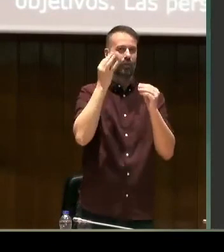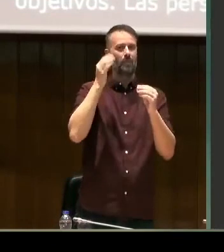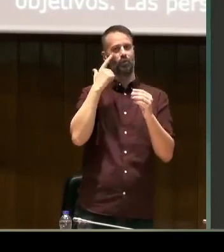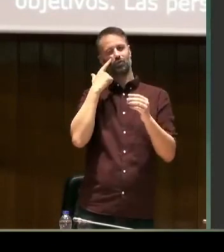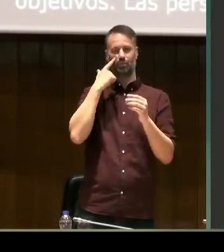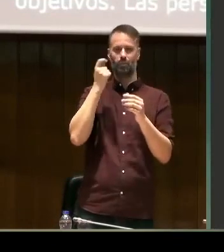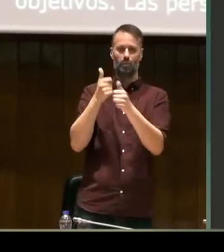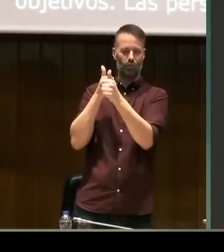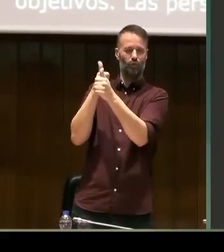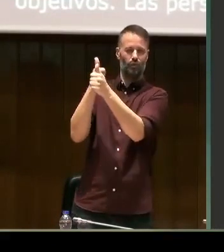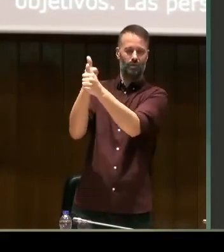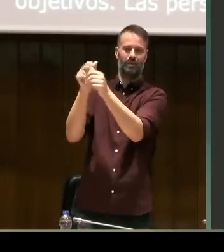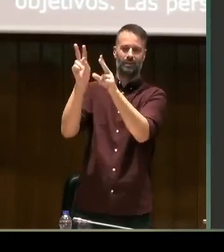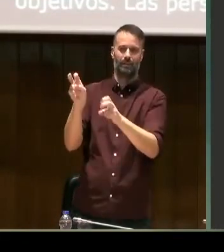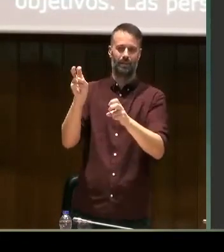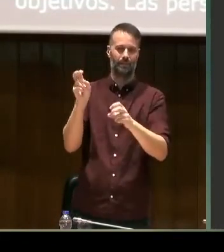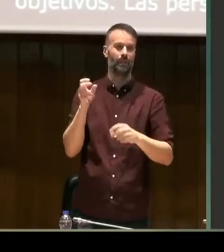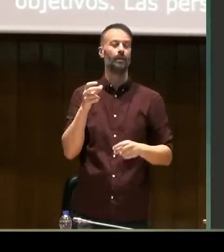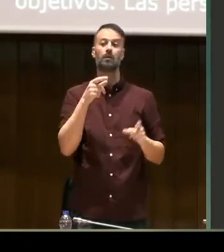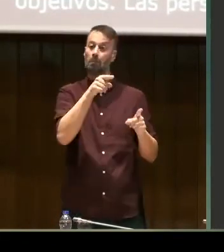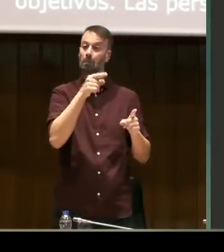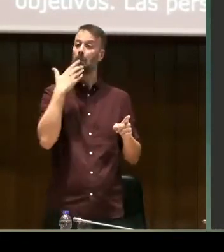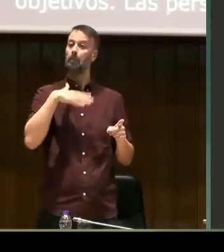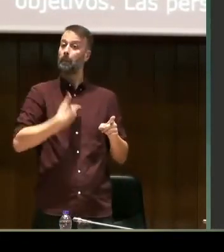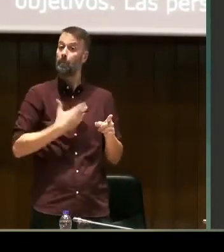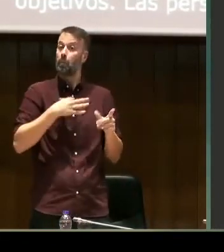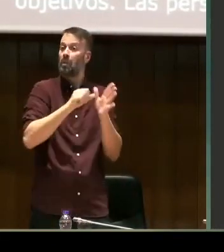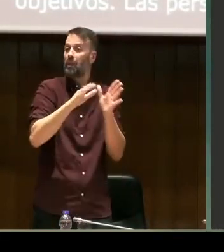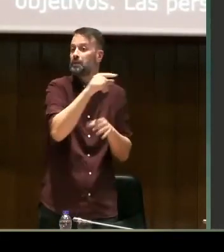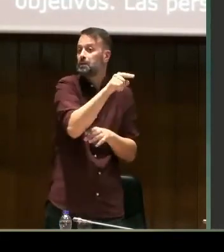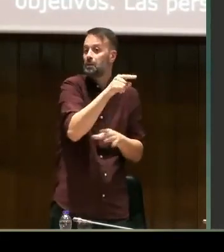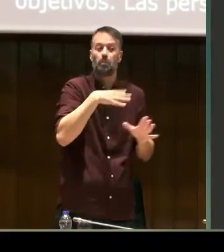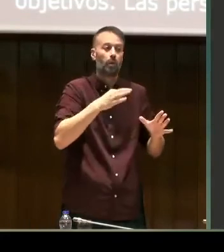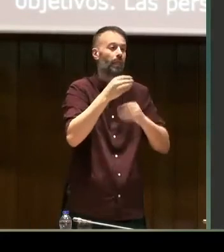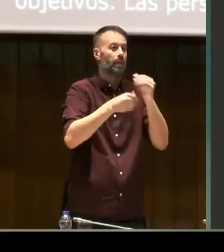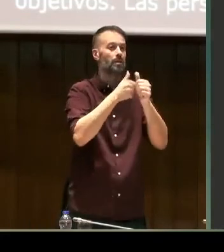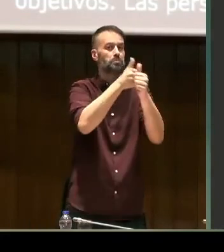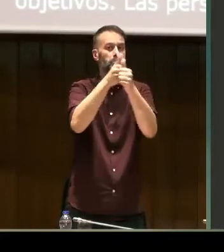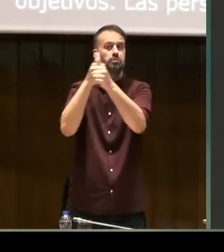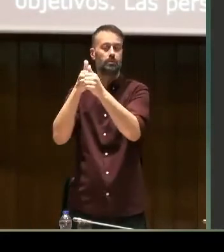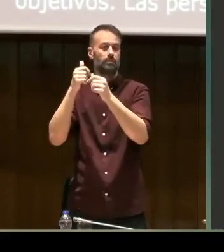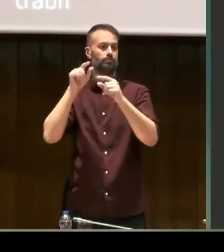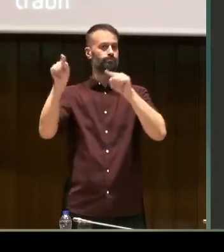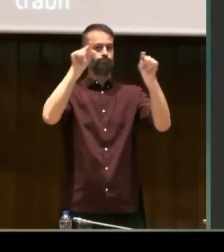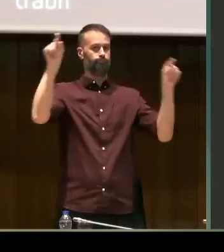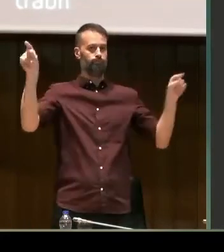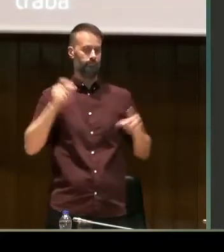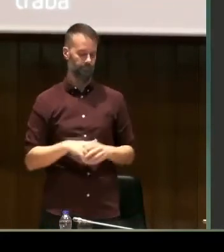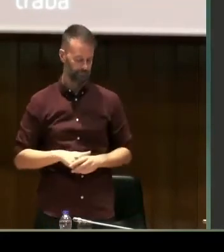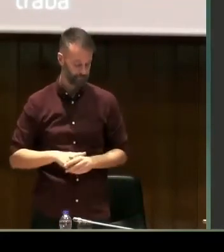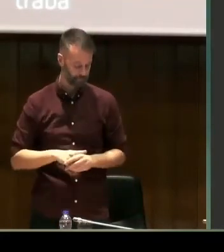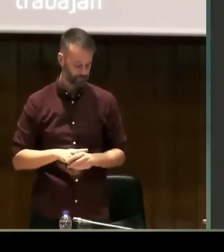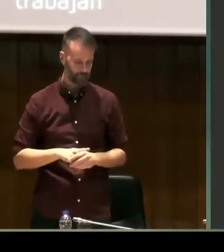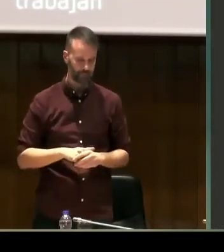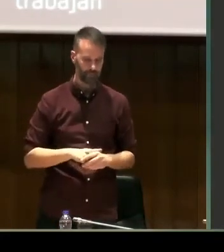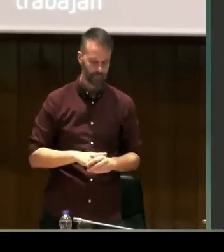incluso a veces puede ser el efecto contrario, afectan a nuestra lengua. Tenemos que siempre estar vigilantes, pero este podría ser un papel que